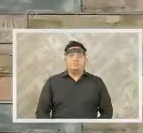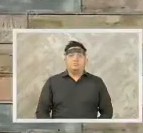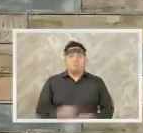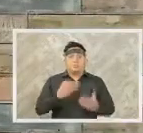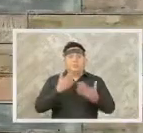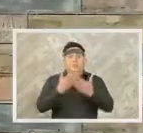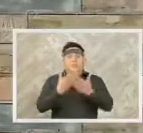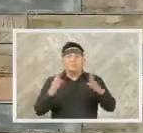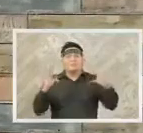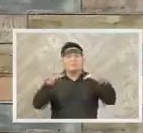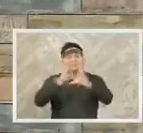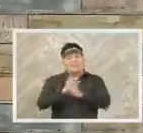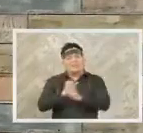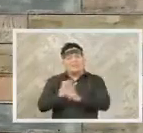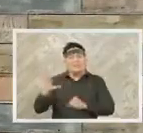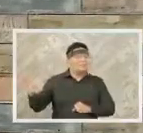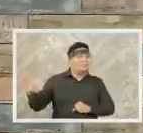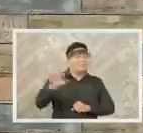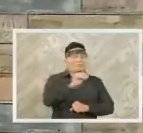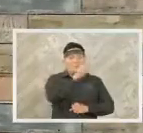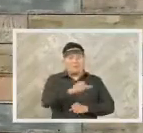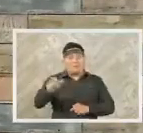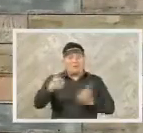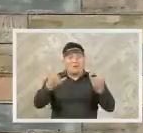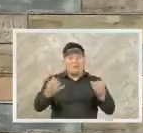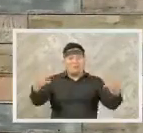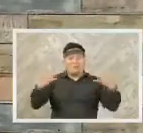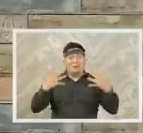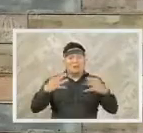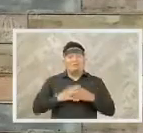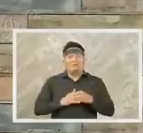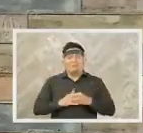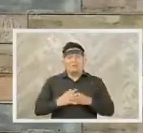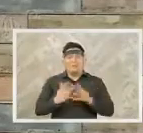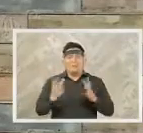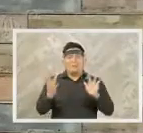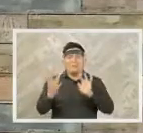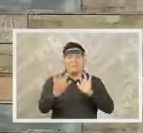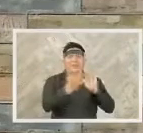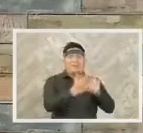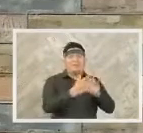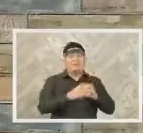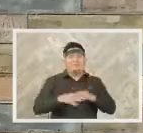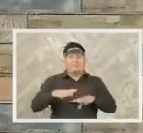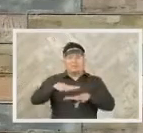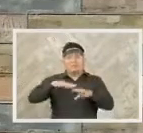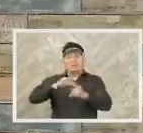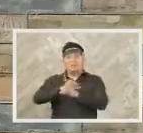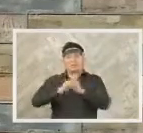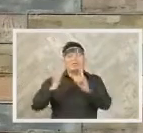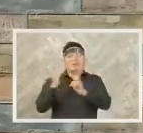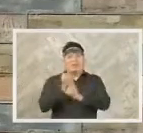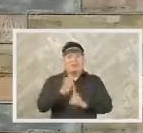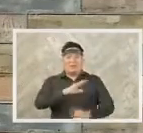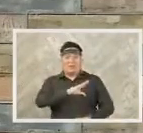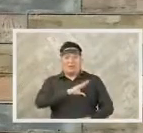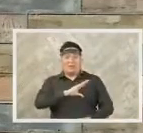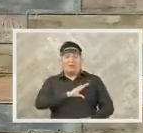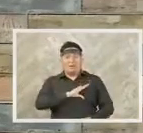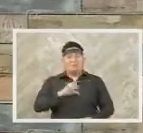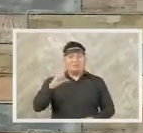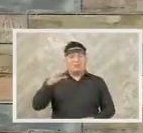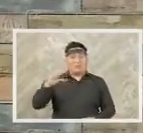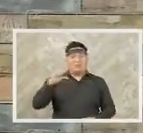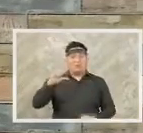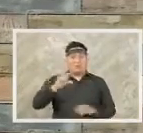Muy buenas noches a todas las personas que están conectadas con nosotros a través de las redes sociales de la Alcaldía de San José de Cúcuta y por